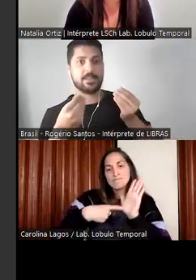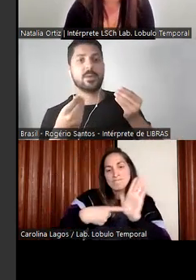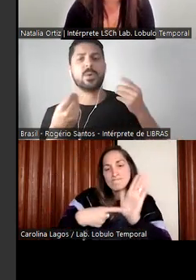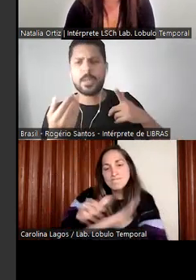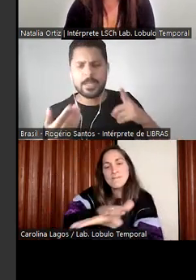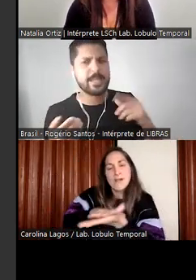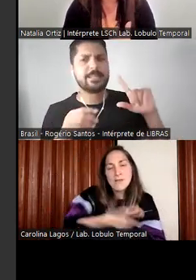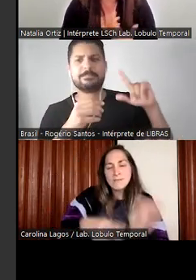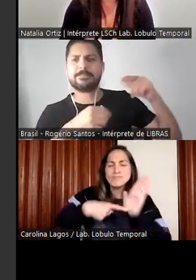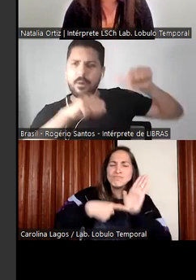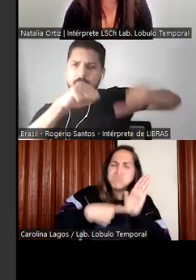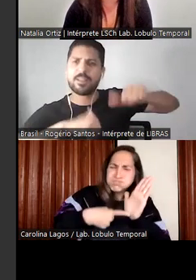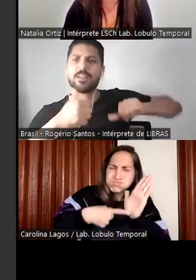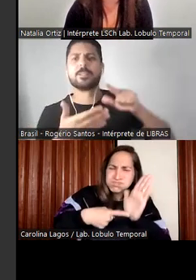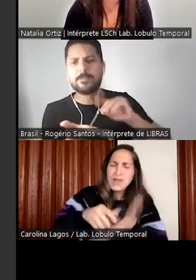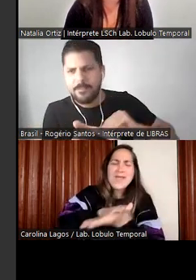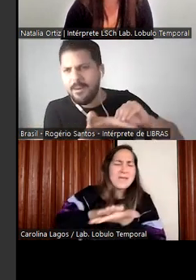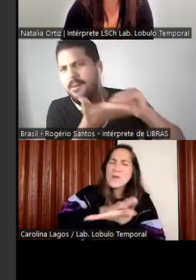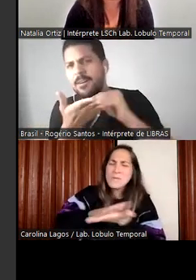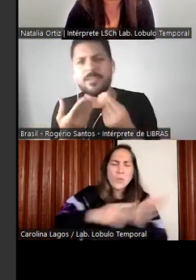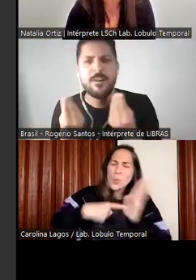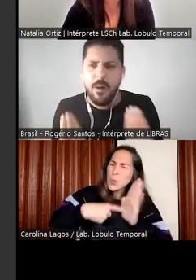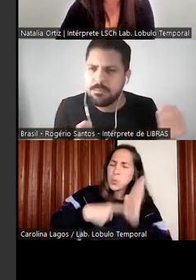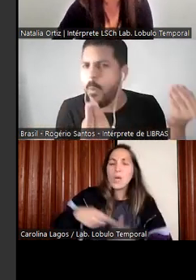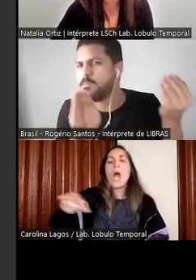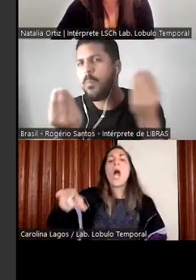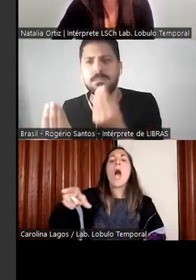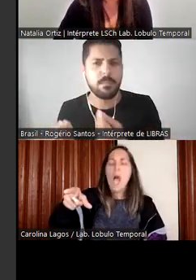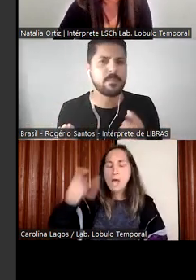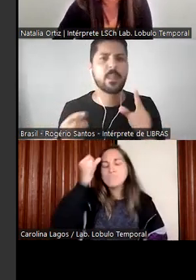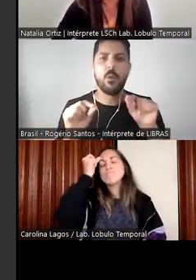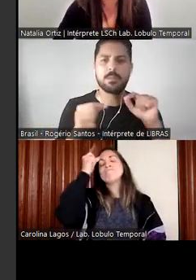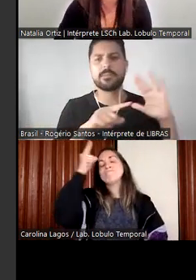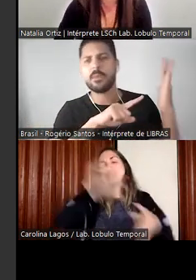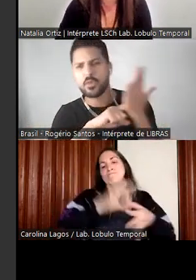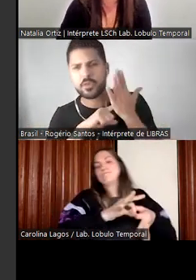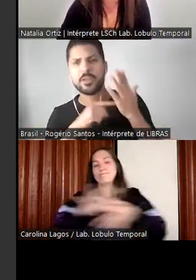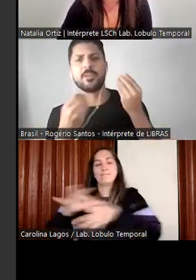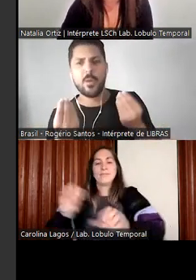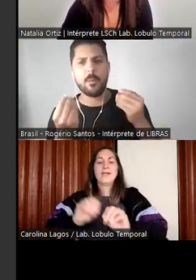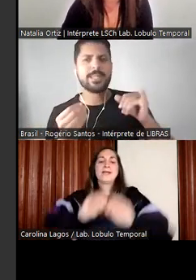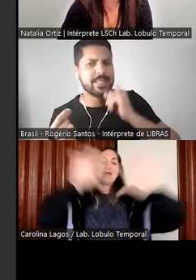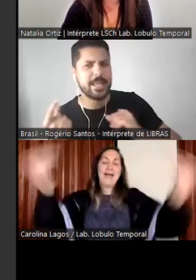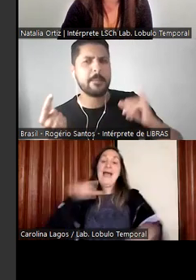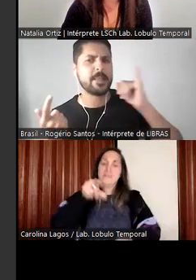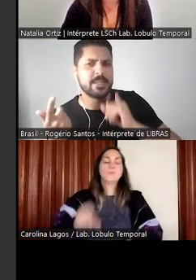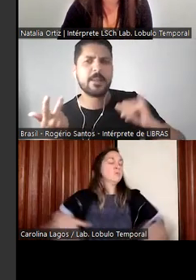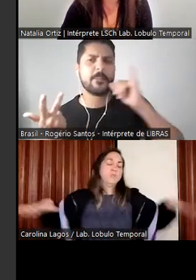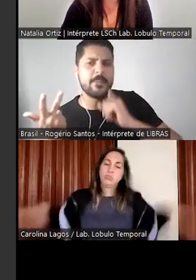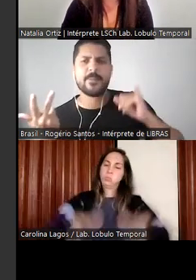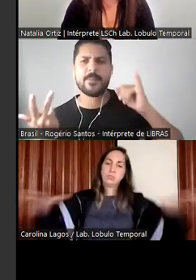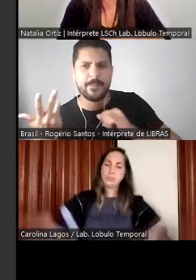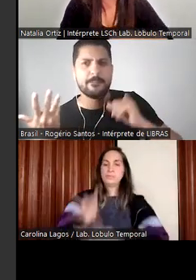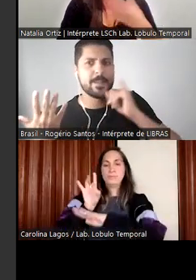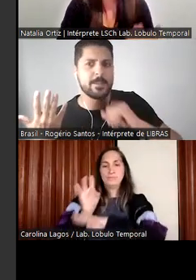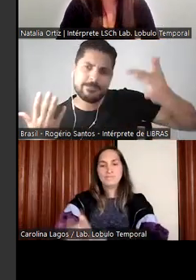me hacía comentarios y me seguía enseñando y mostrando distintos ejemplos para poder mejorar. Y